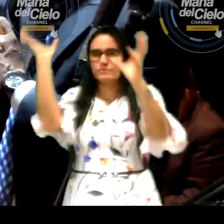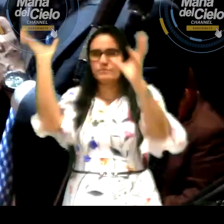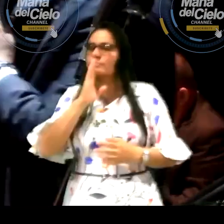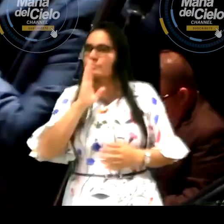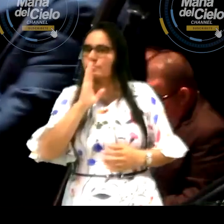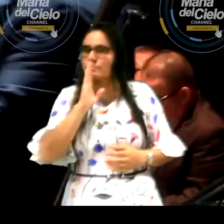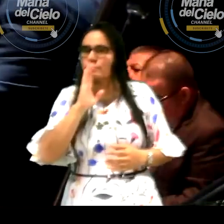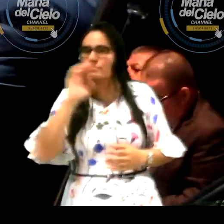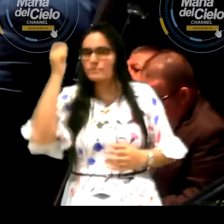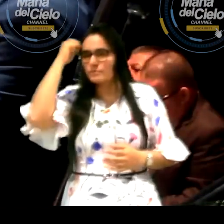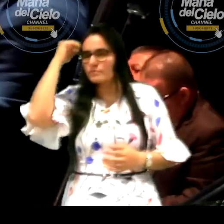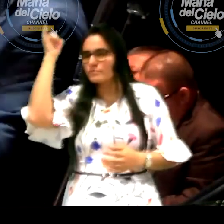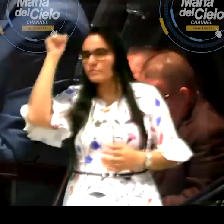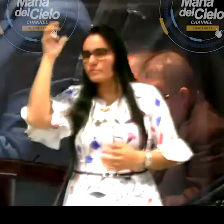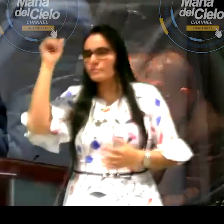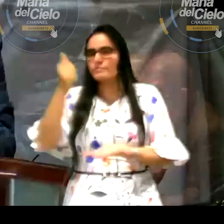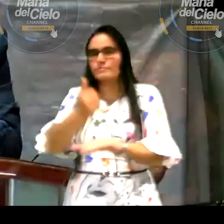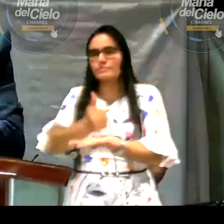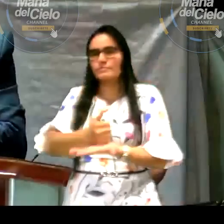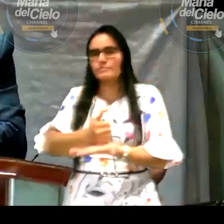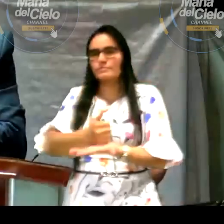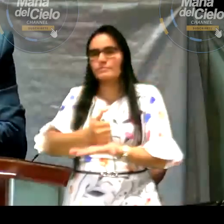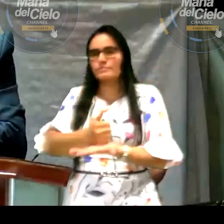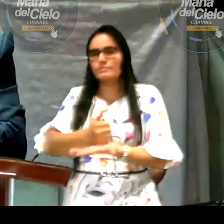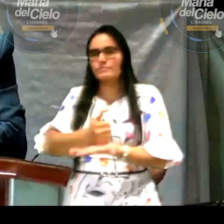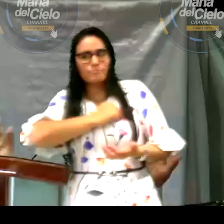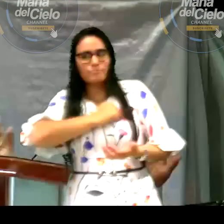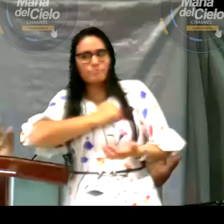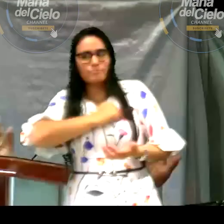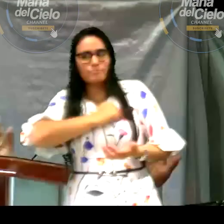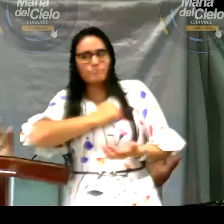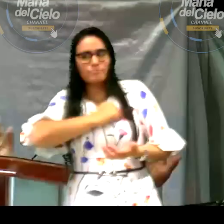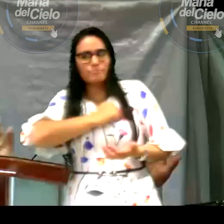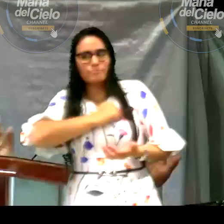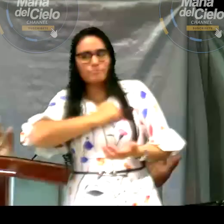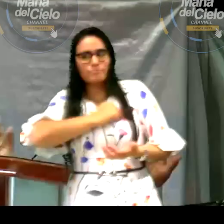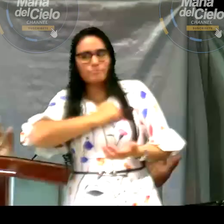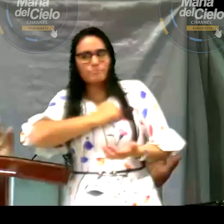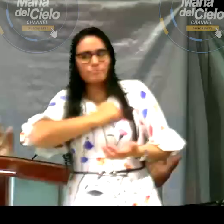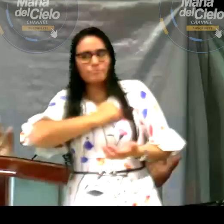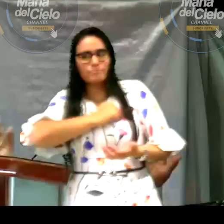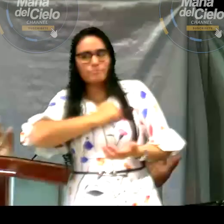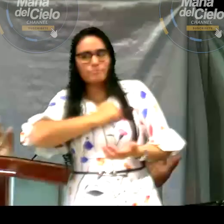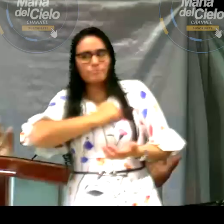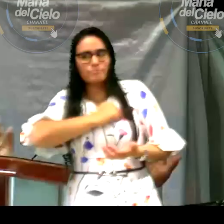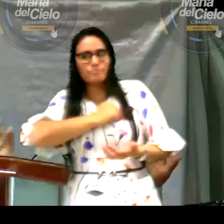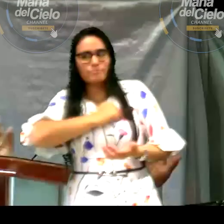ayudar, por favor levante sus manos y grite gloria a Jesús en esta hora.